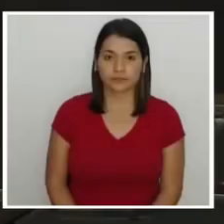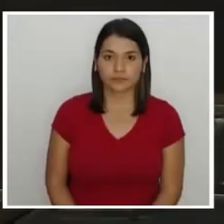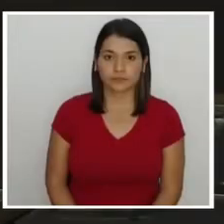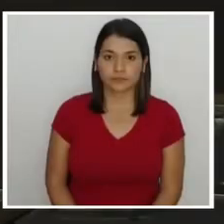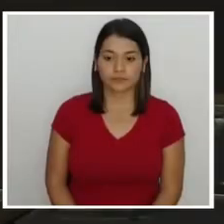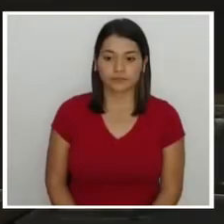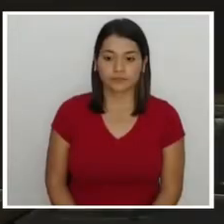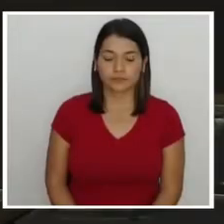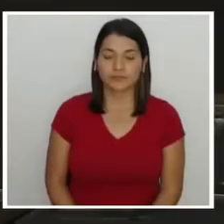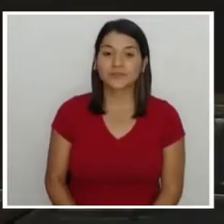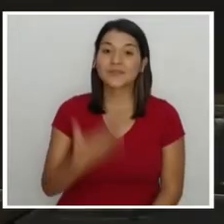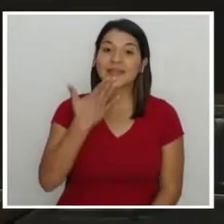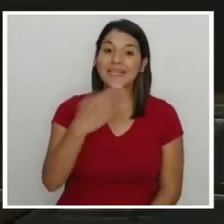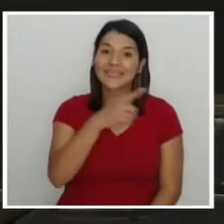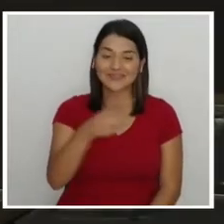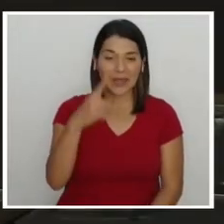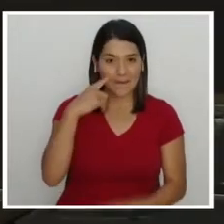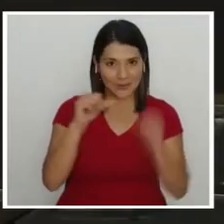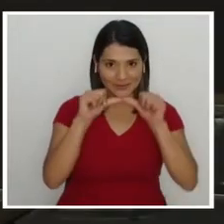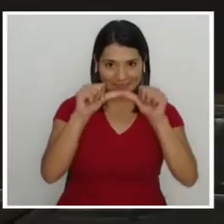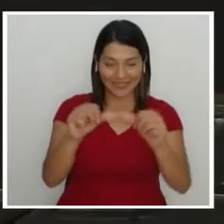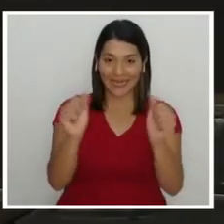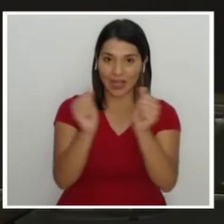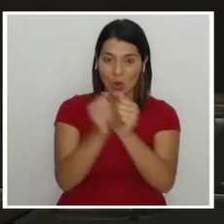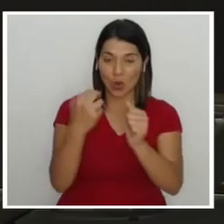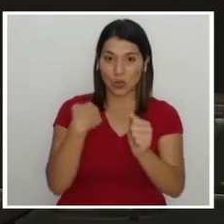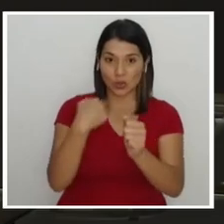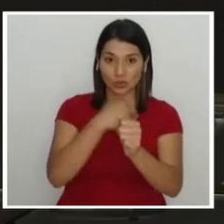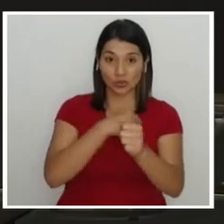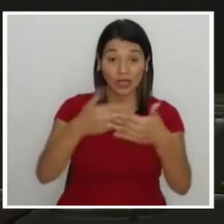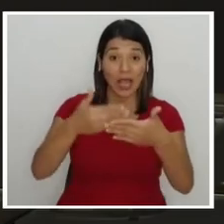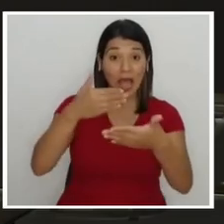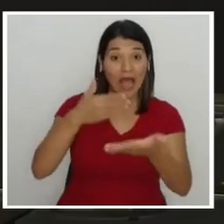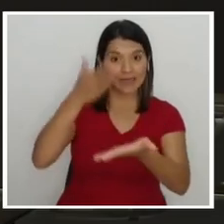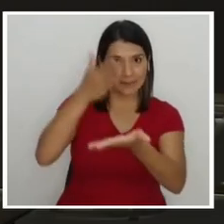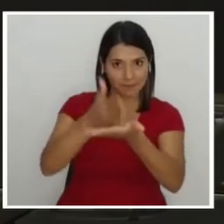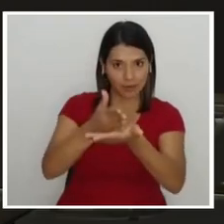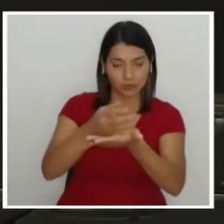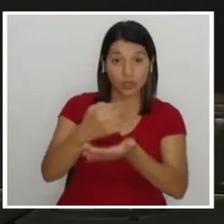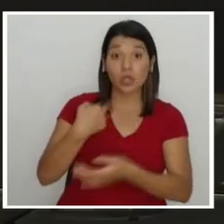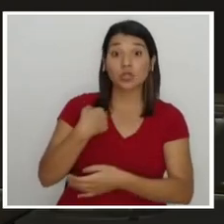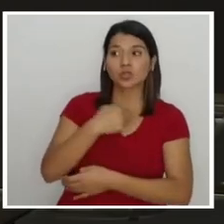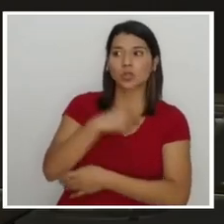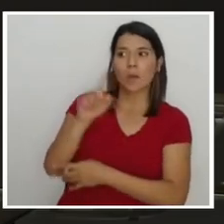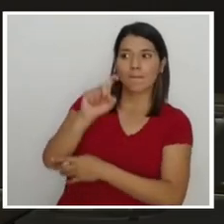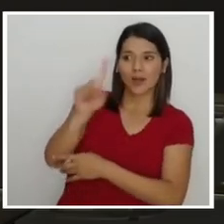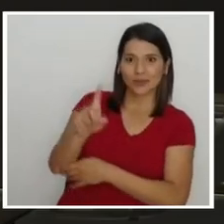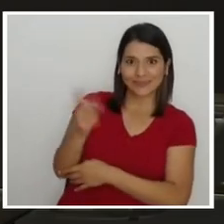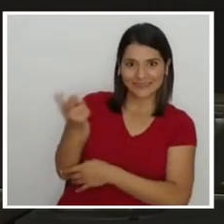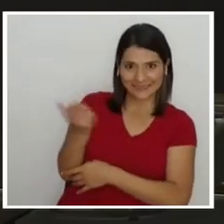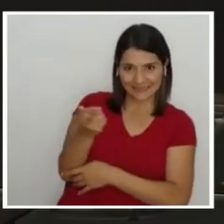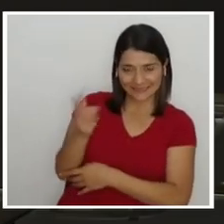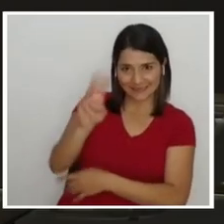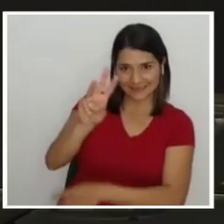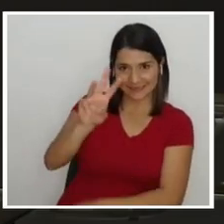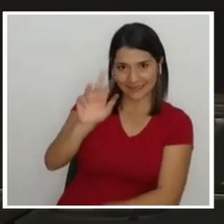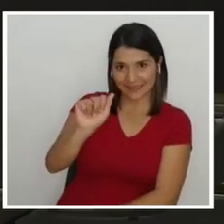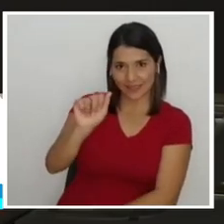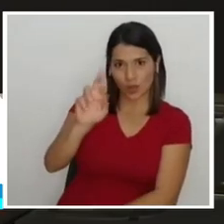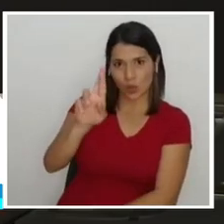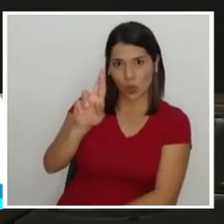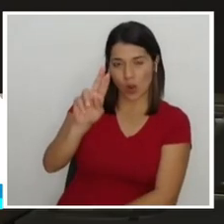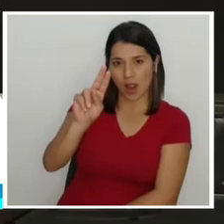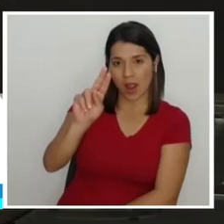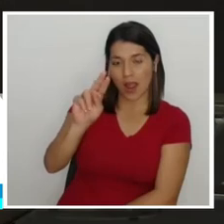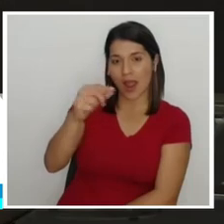Gracias por continuar con nosotros. Antes de la pausa les preguntábamos a don Warner y a don Bernie ese sentimiento